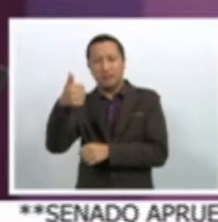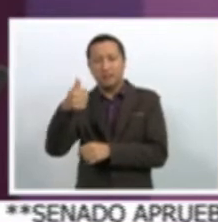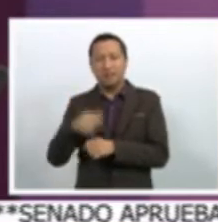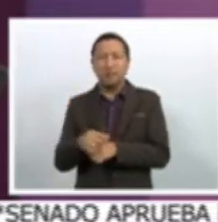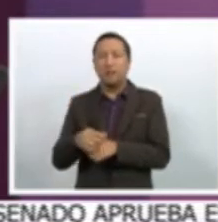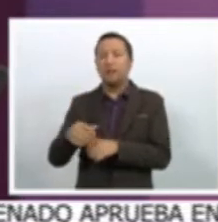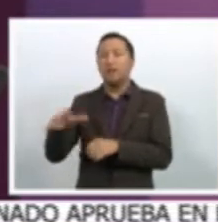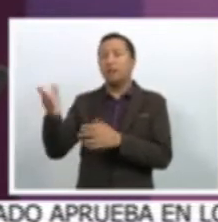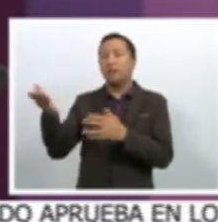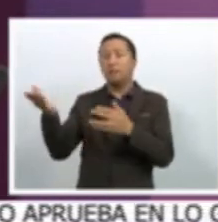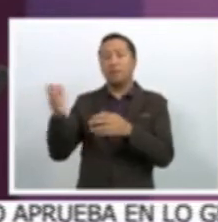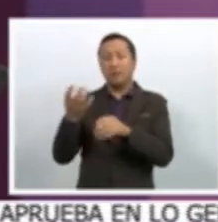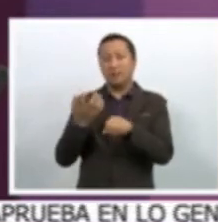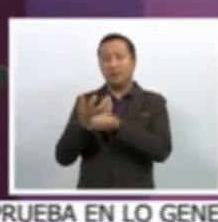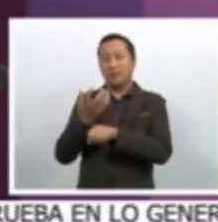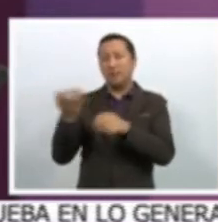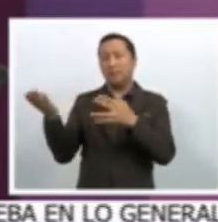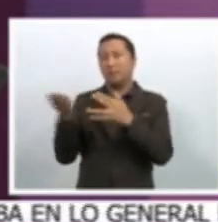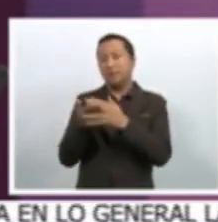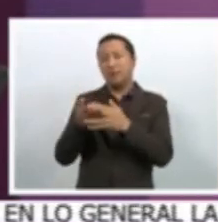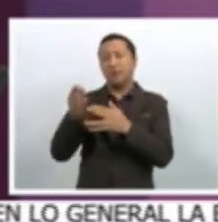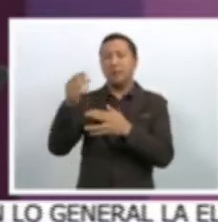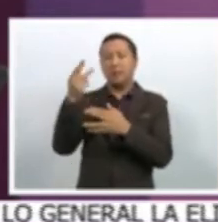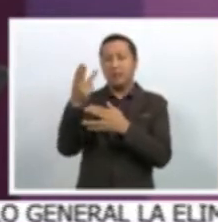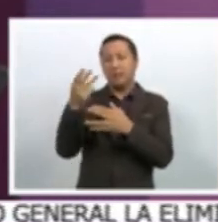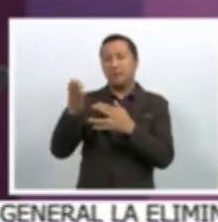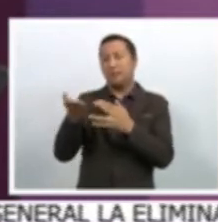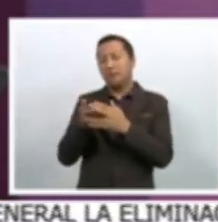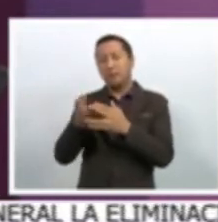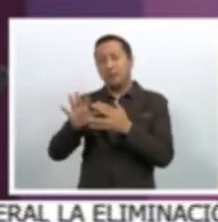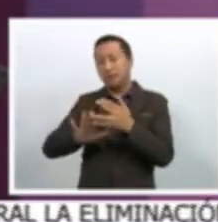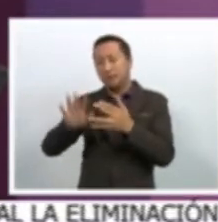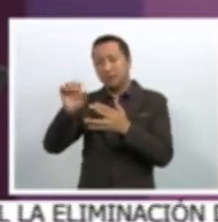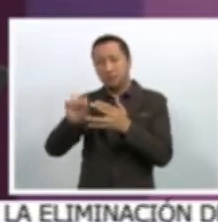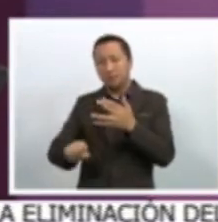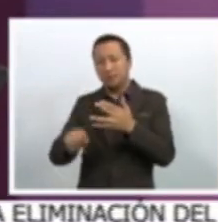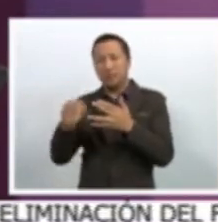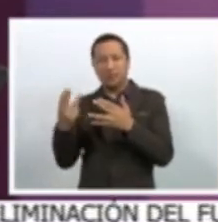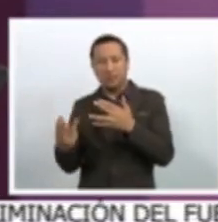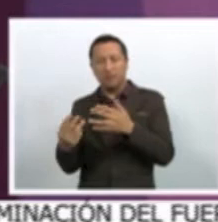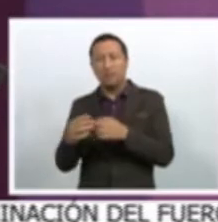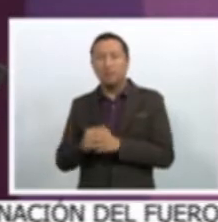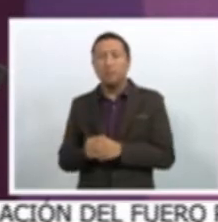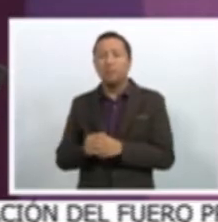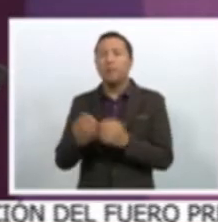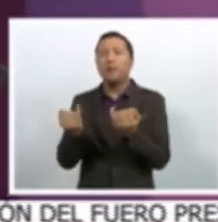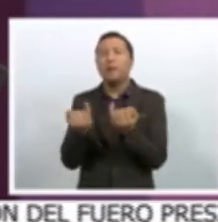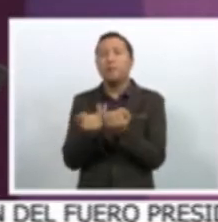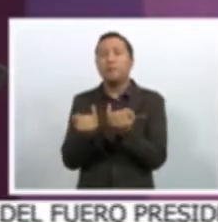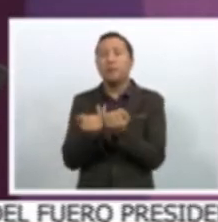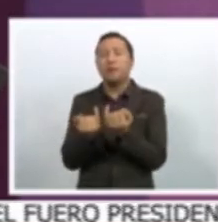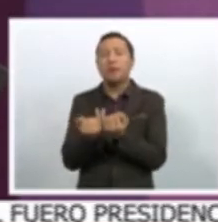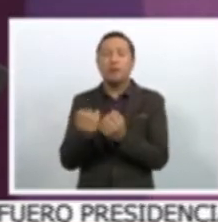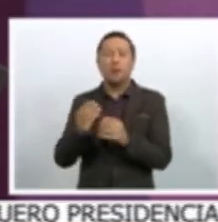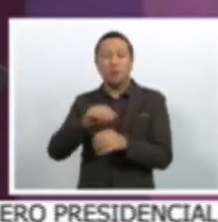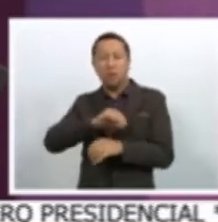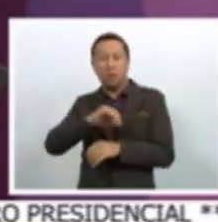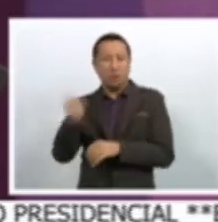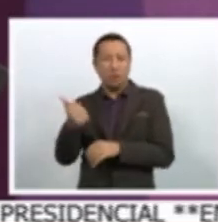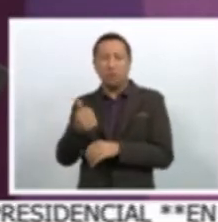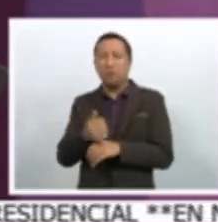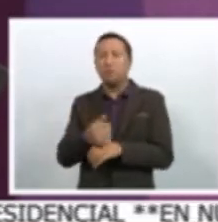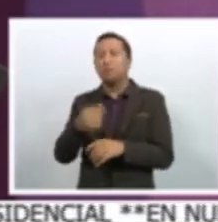y 10 menciones honoríficas que recibirán un capital semilla de $20,000 también en zona norte y también en zona sur. Están